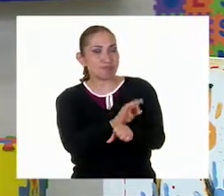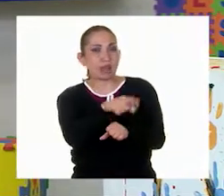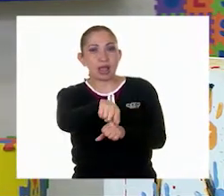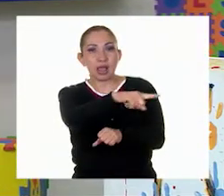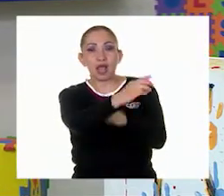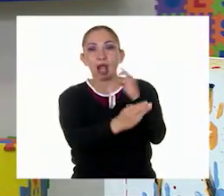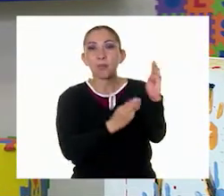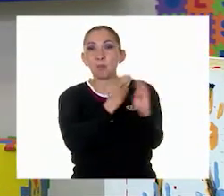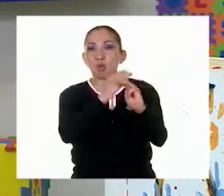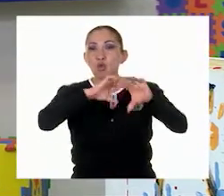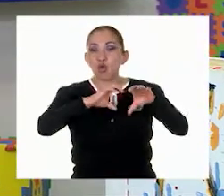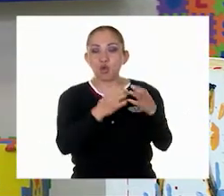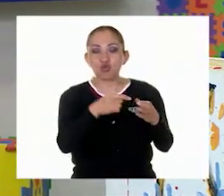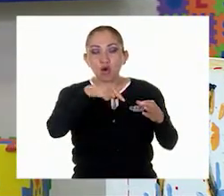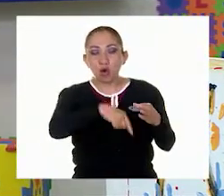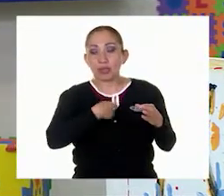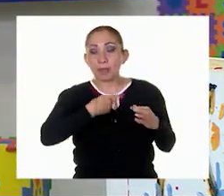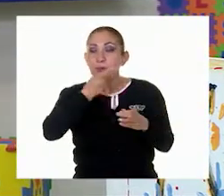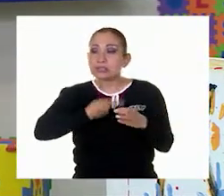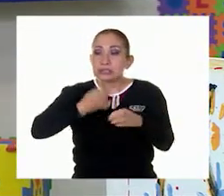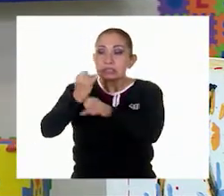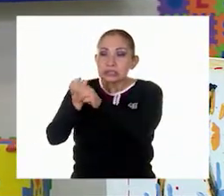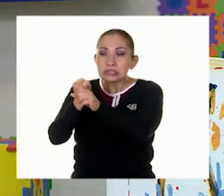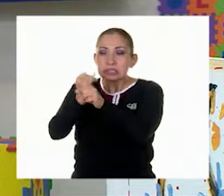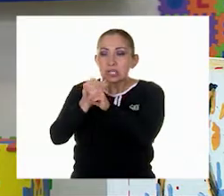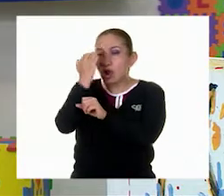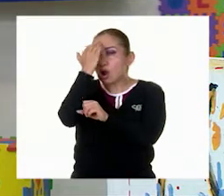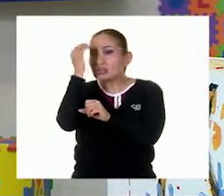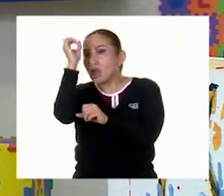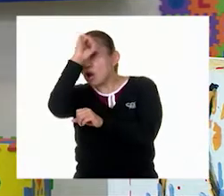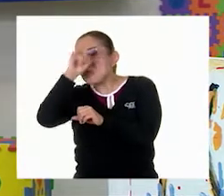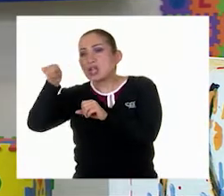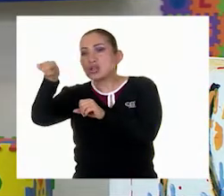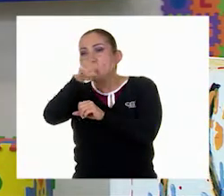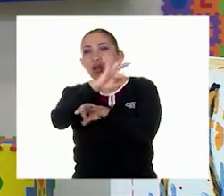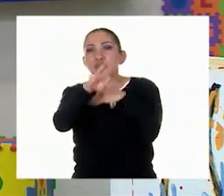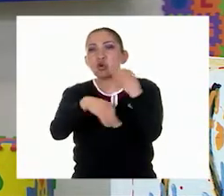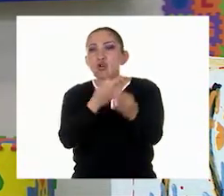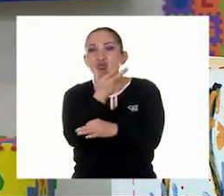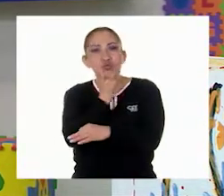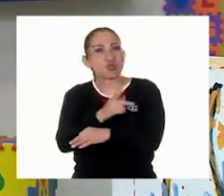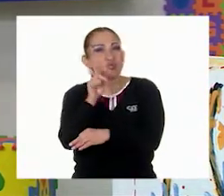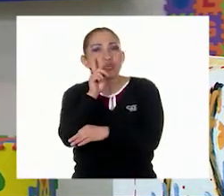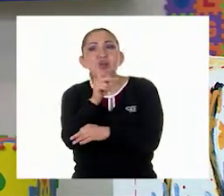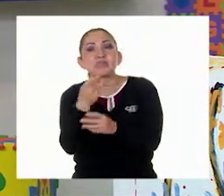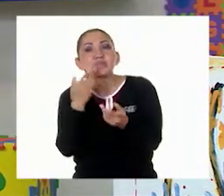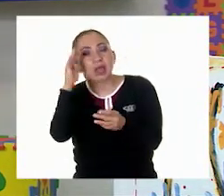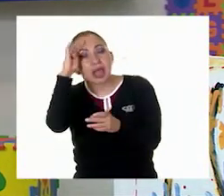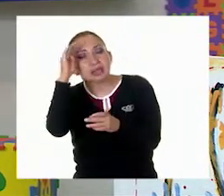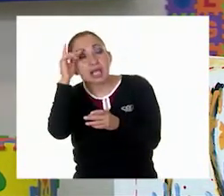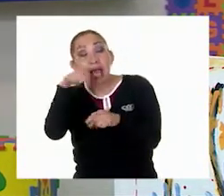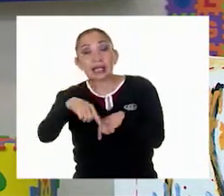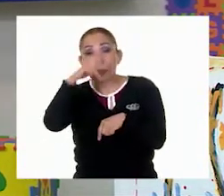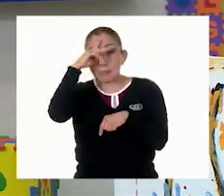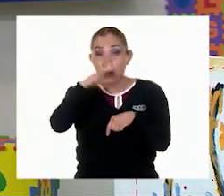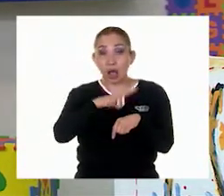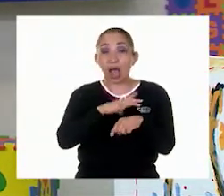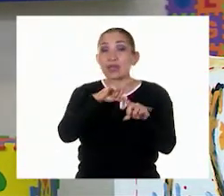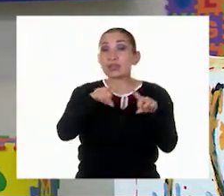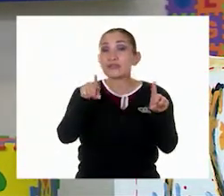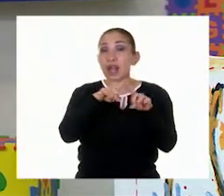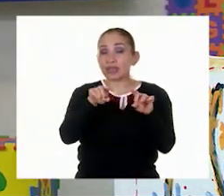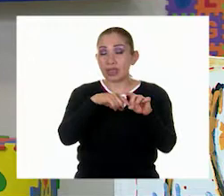es necesario estar bien informados y conocer la opinión de todas y todos. En México existen